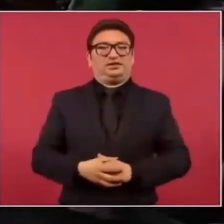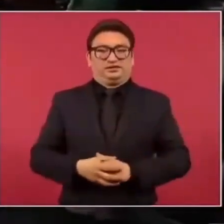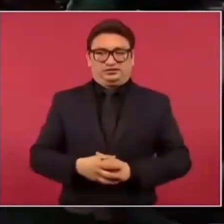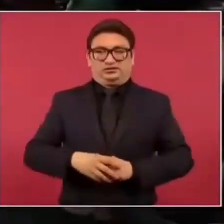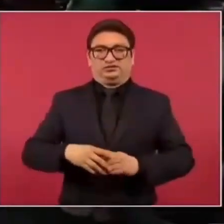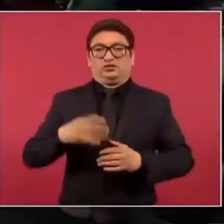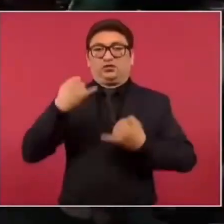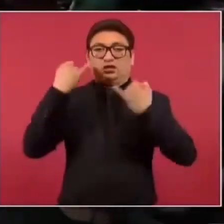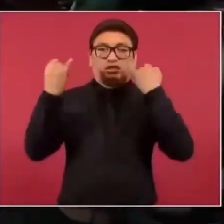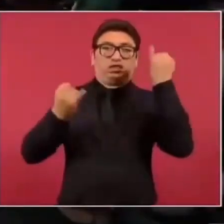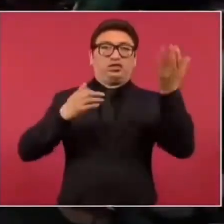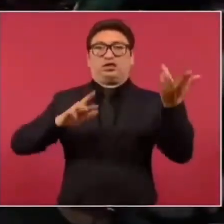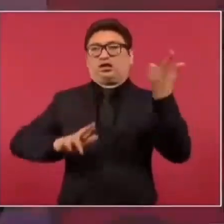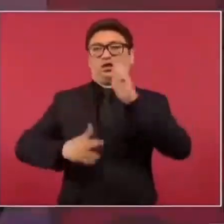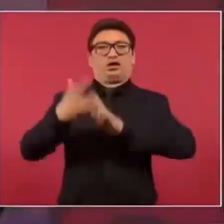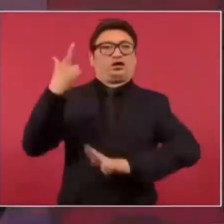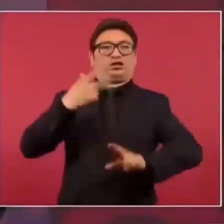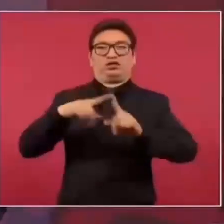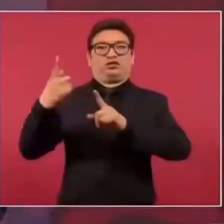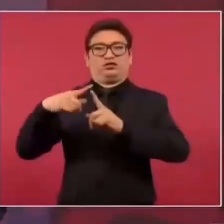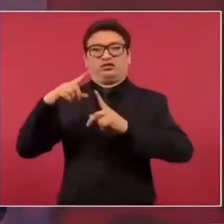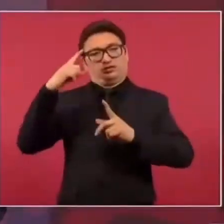los ideales revolucionarios,